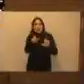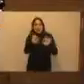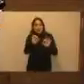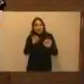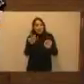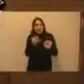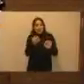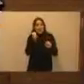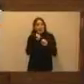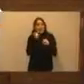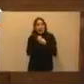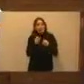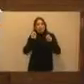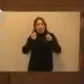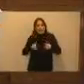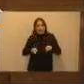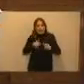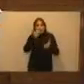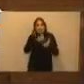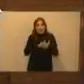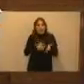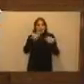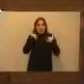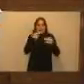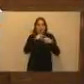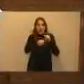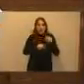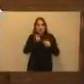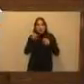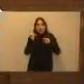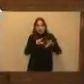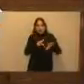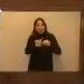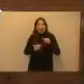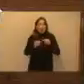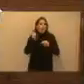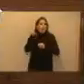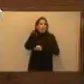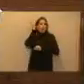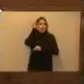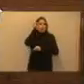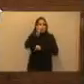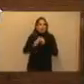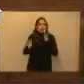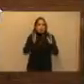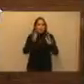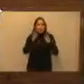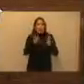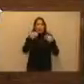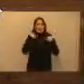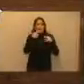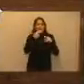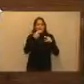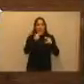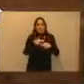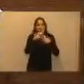permanecido sin trabajar tras ocupar responsabilidades públicas? ¿Debería renunciar tras varios años de margen entre la responsabilidad pública y el